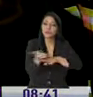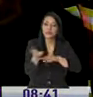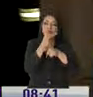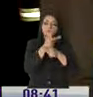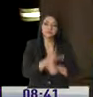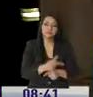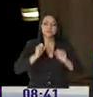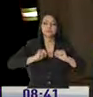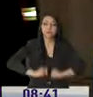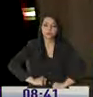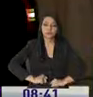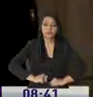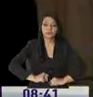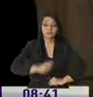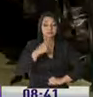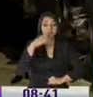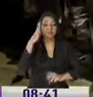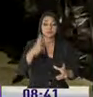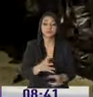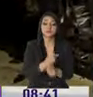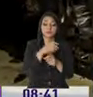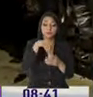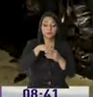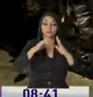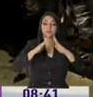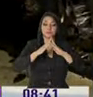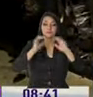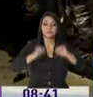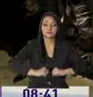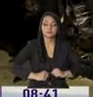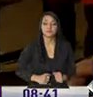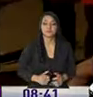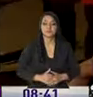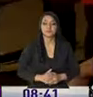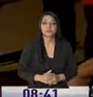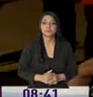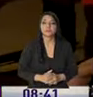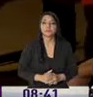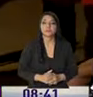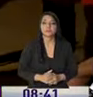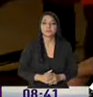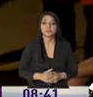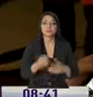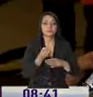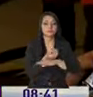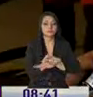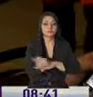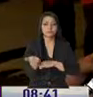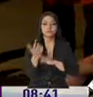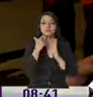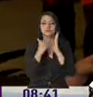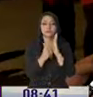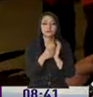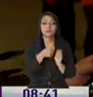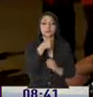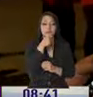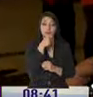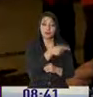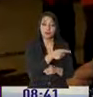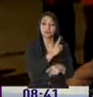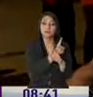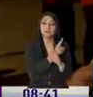para garantizar la seguridad al interior de nuestros propios domicilios. Y una de las recomendaciones que hacemos es que siempre un adulto mayor con